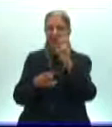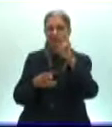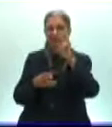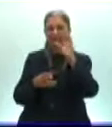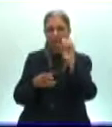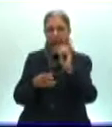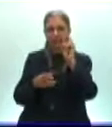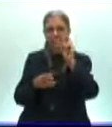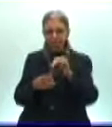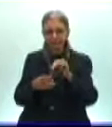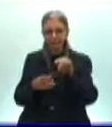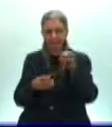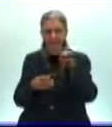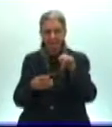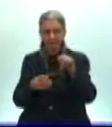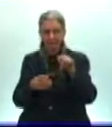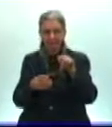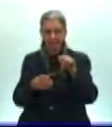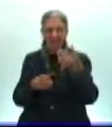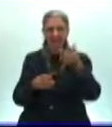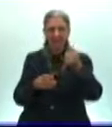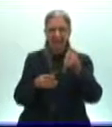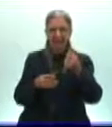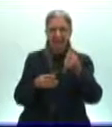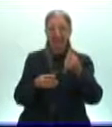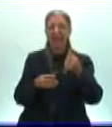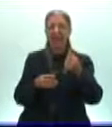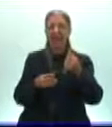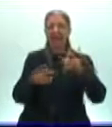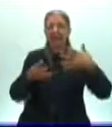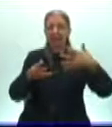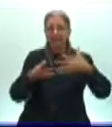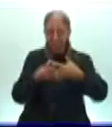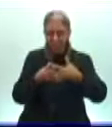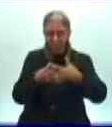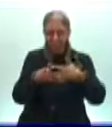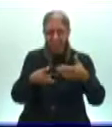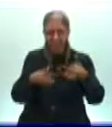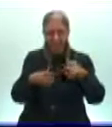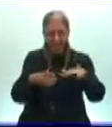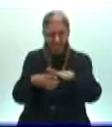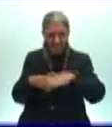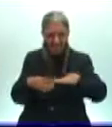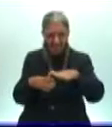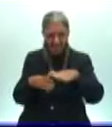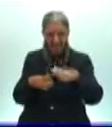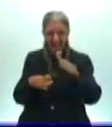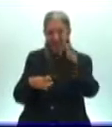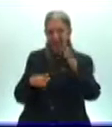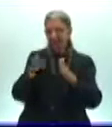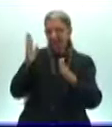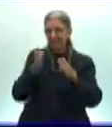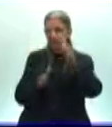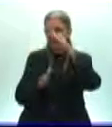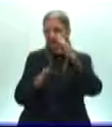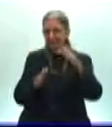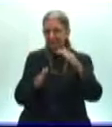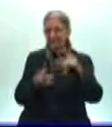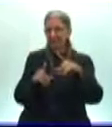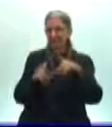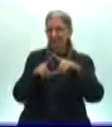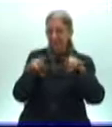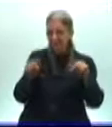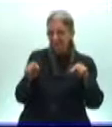que relaciona el área con el perímetro, de, con los lados de un triángulo. Vamos a